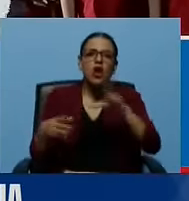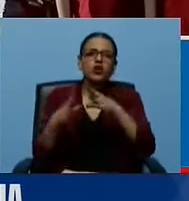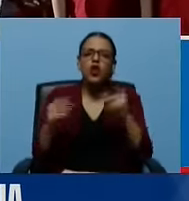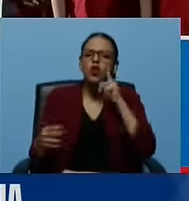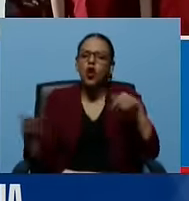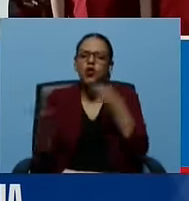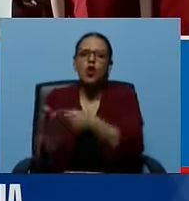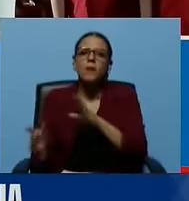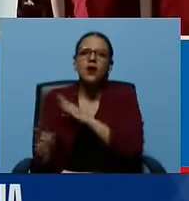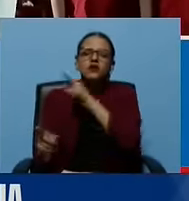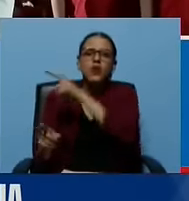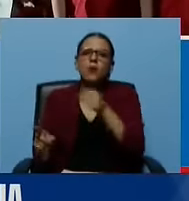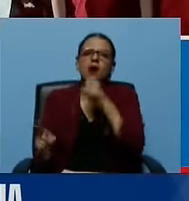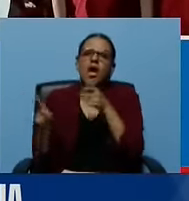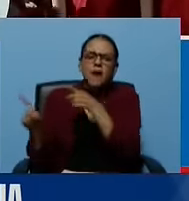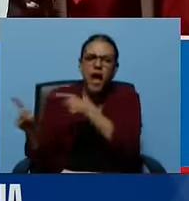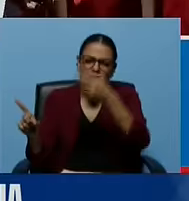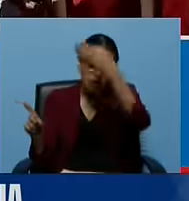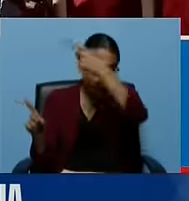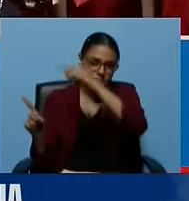Está pendiejeadito el viejo.